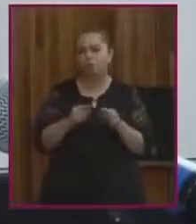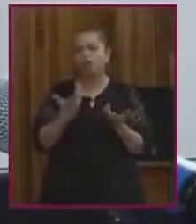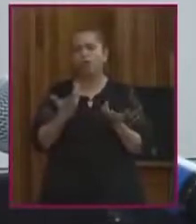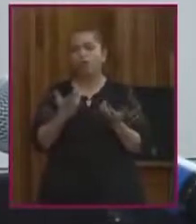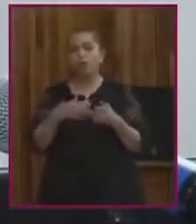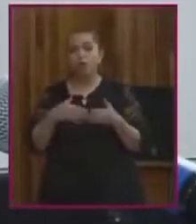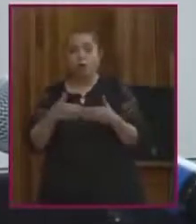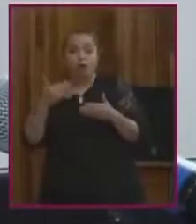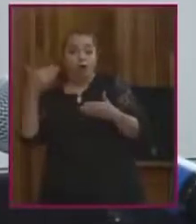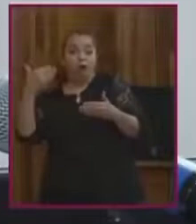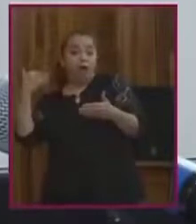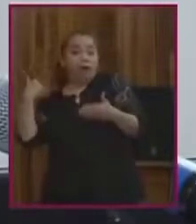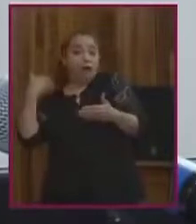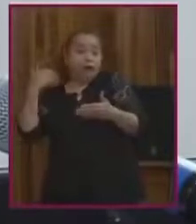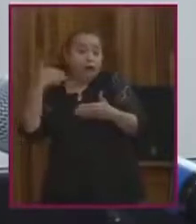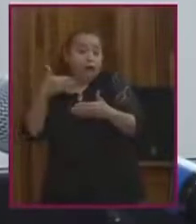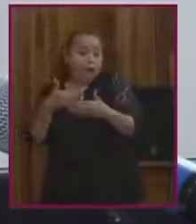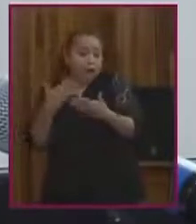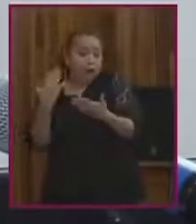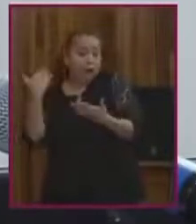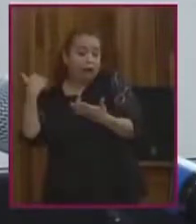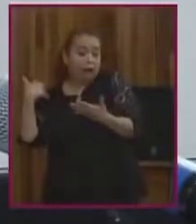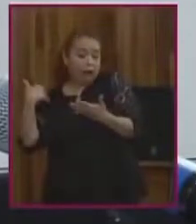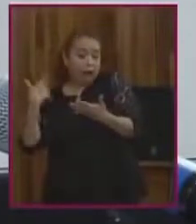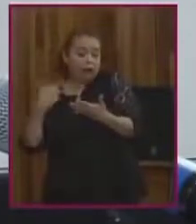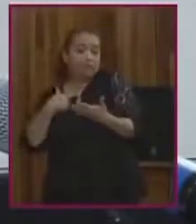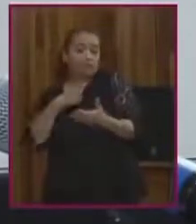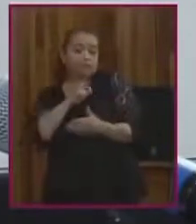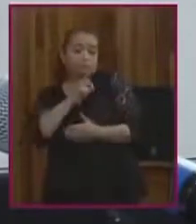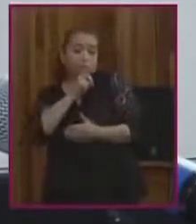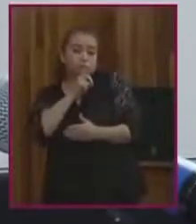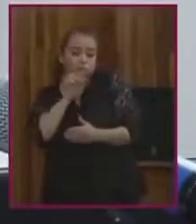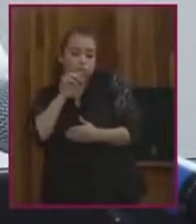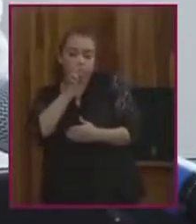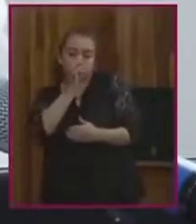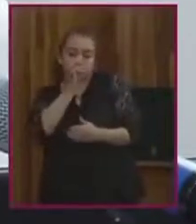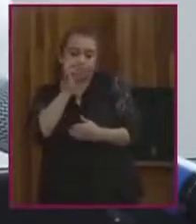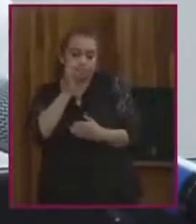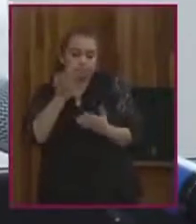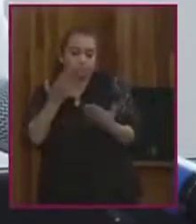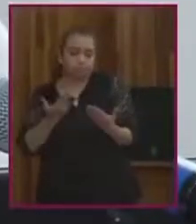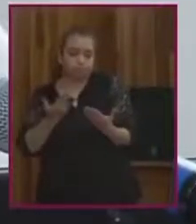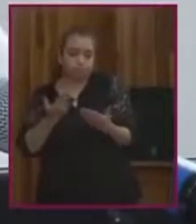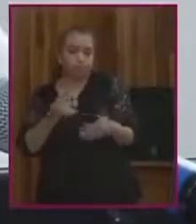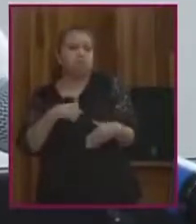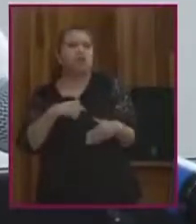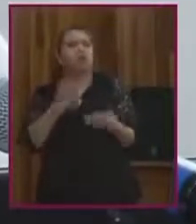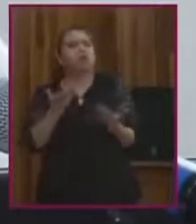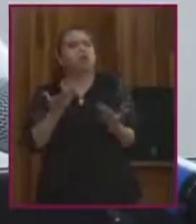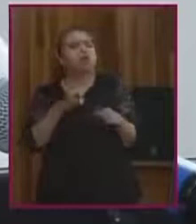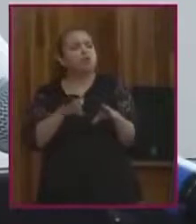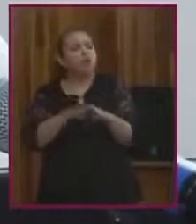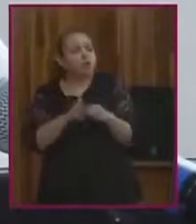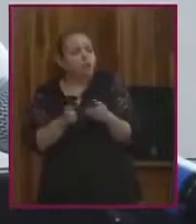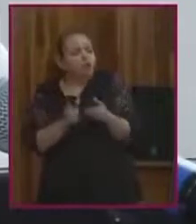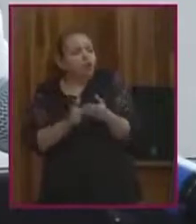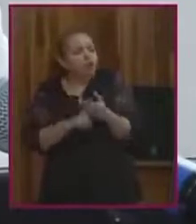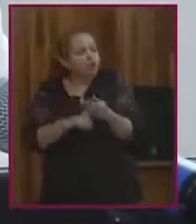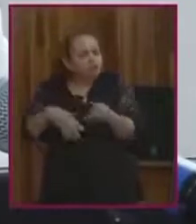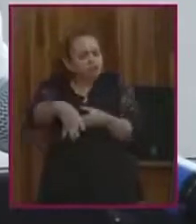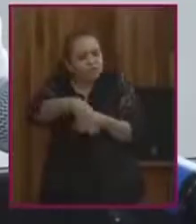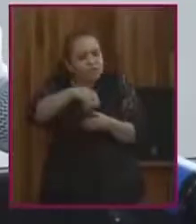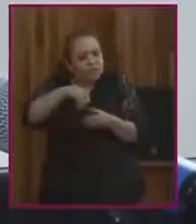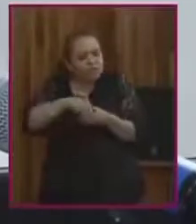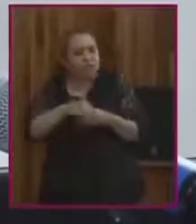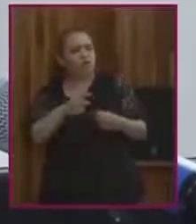calladas? Un mutismo que no ha permitido la sistematización y que por lo tanto permita integrarla y ponerlas en el diálogo en